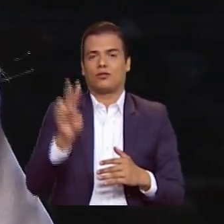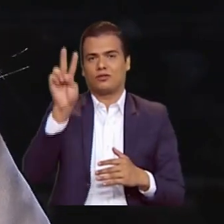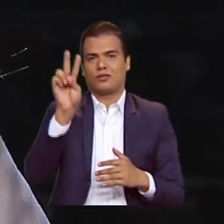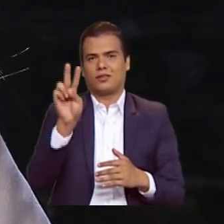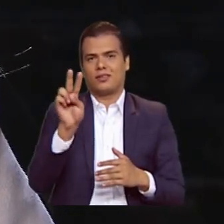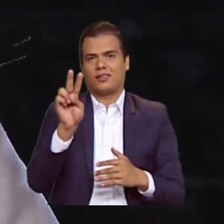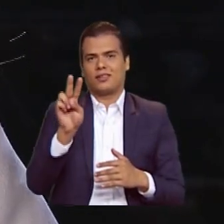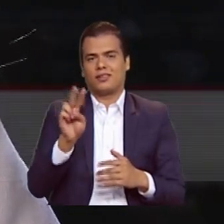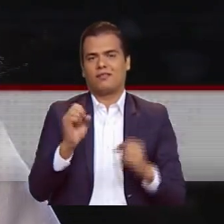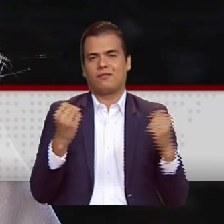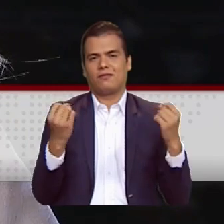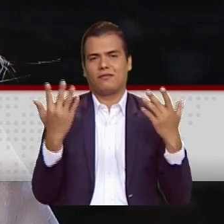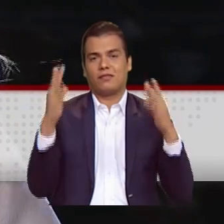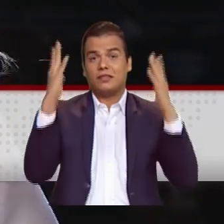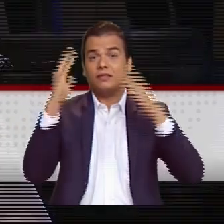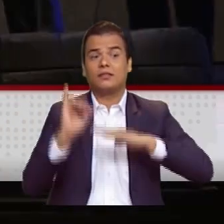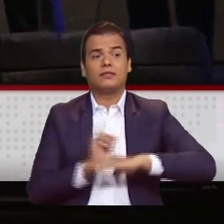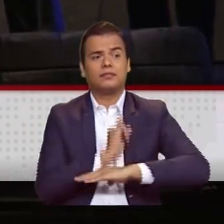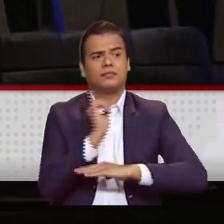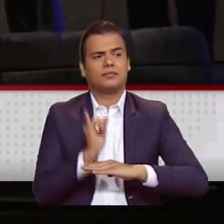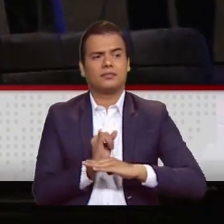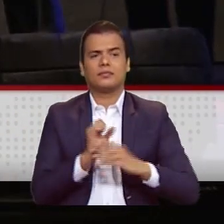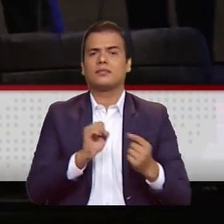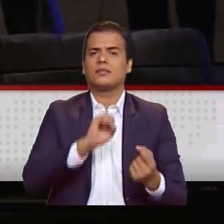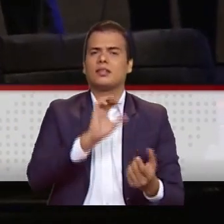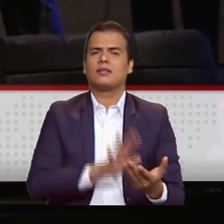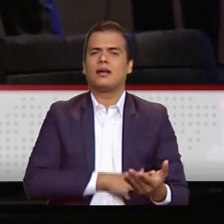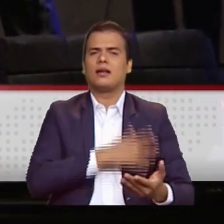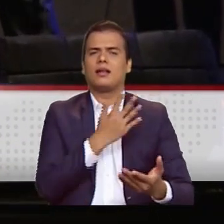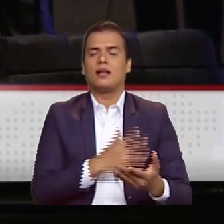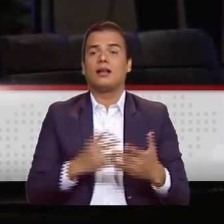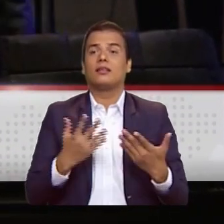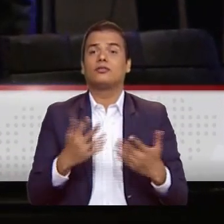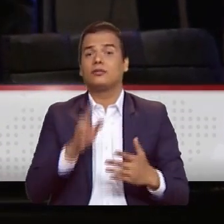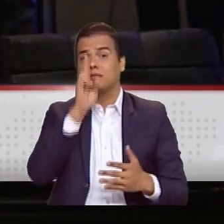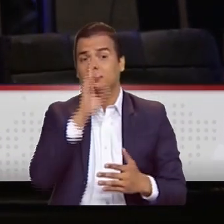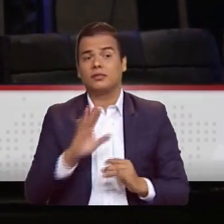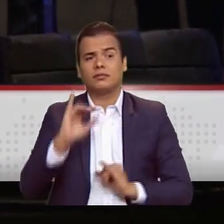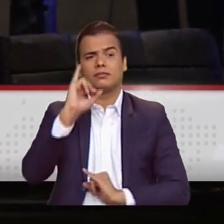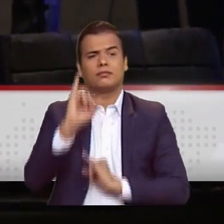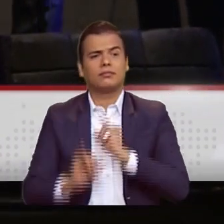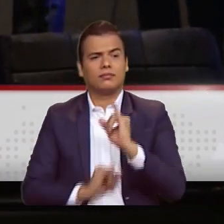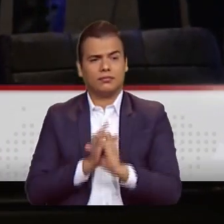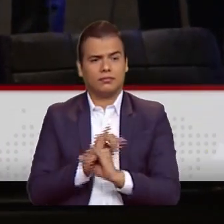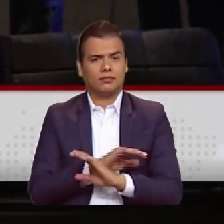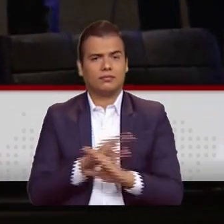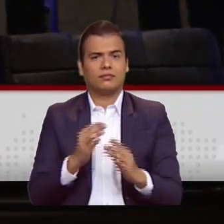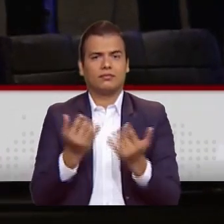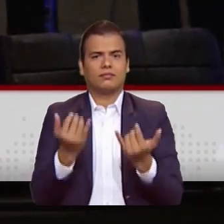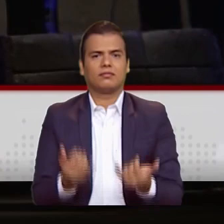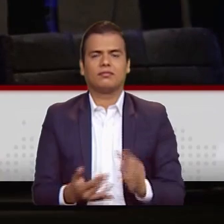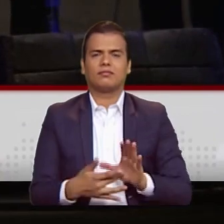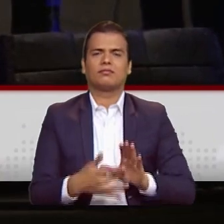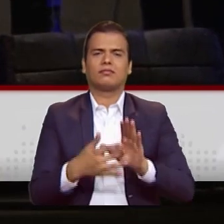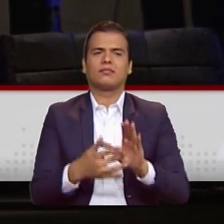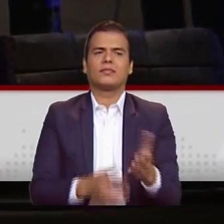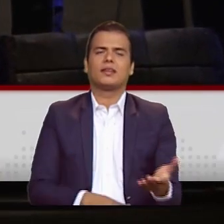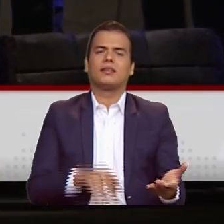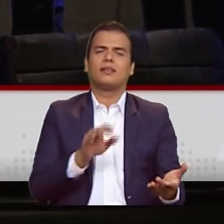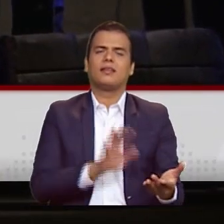cuna de grandes tríos un festival no solamente nacional sino internacional que en esta oportunidad nos regalará la música romántica